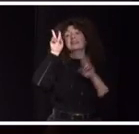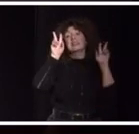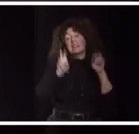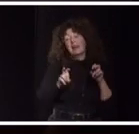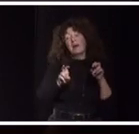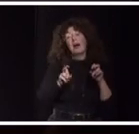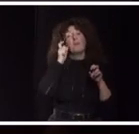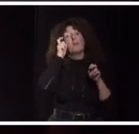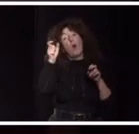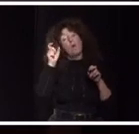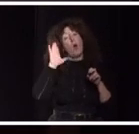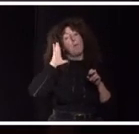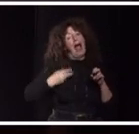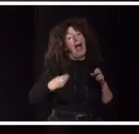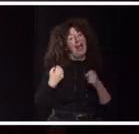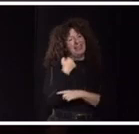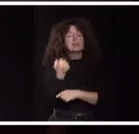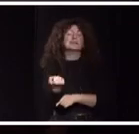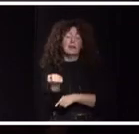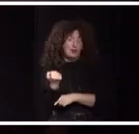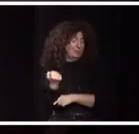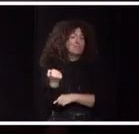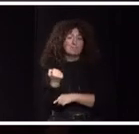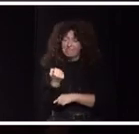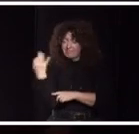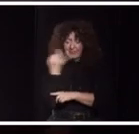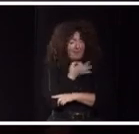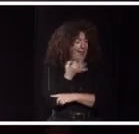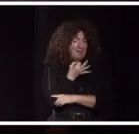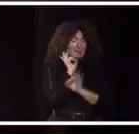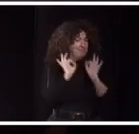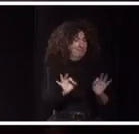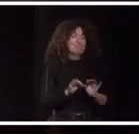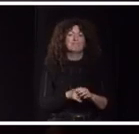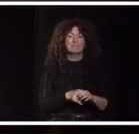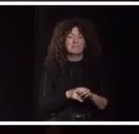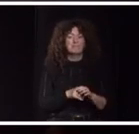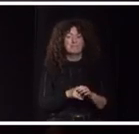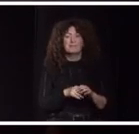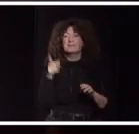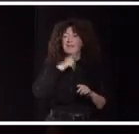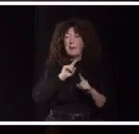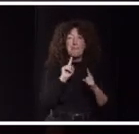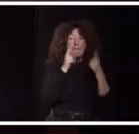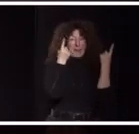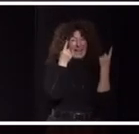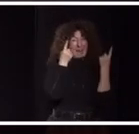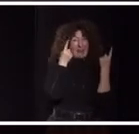del pueblo palestino, como no podía ser de otra manera. Desde el primer ataque,